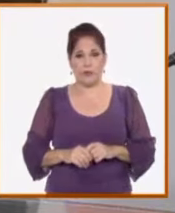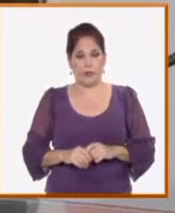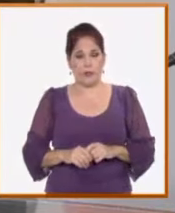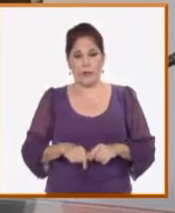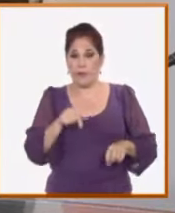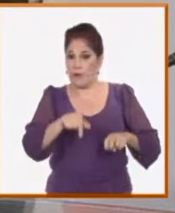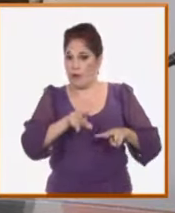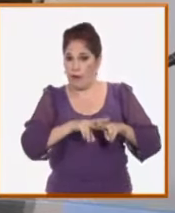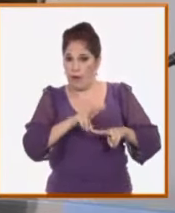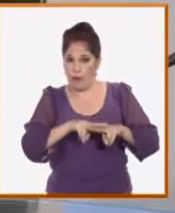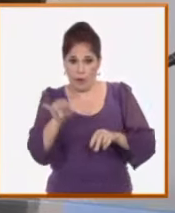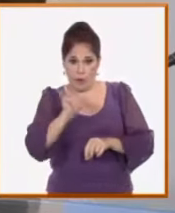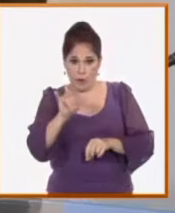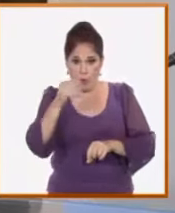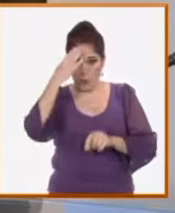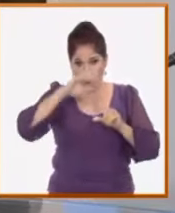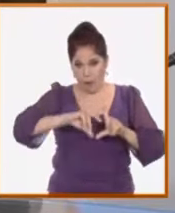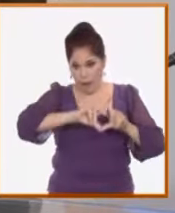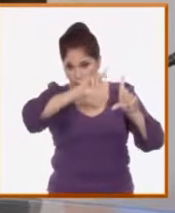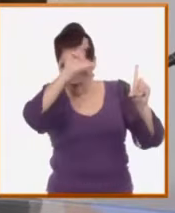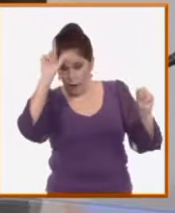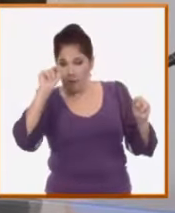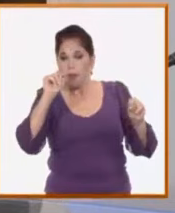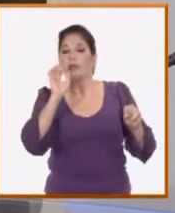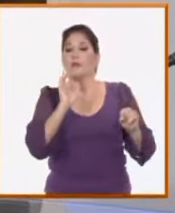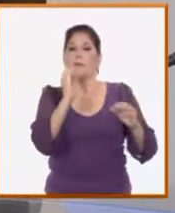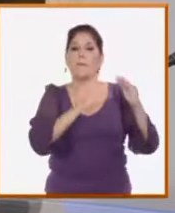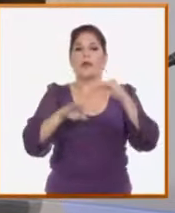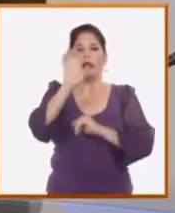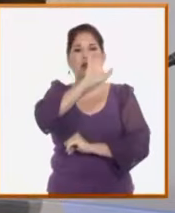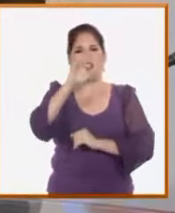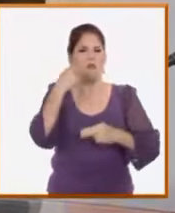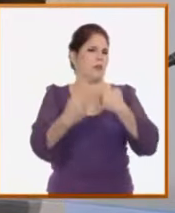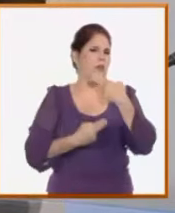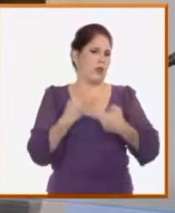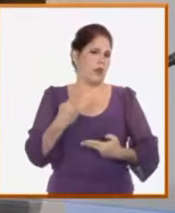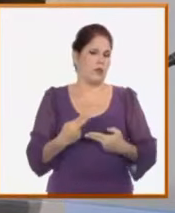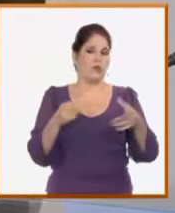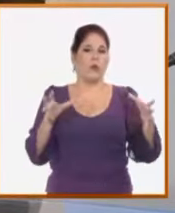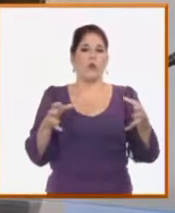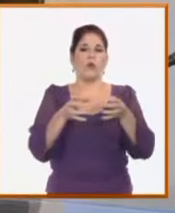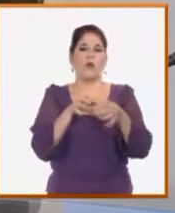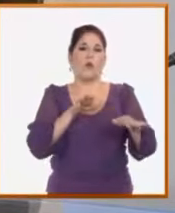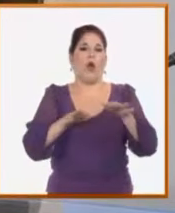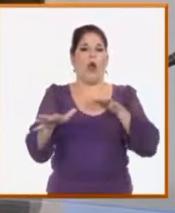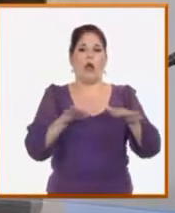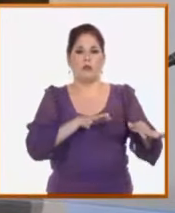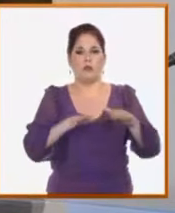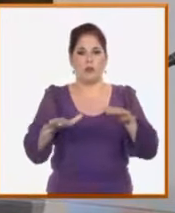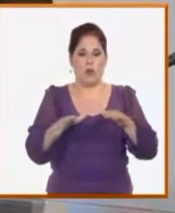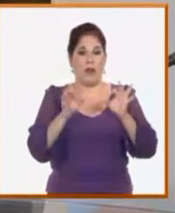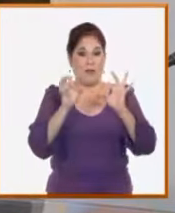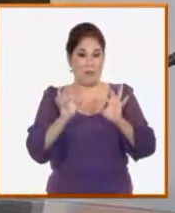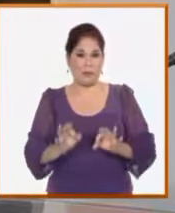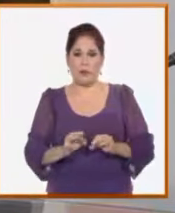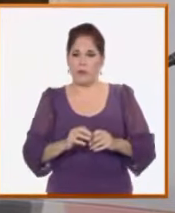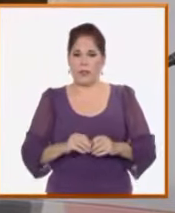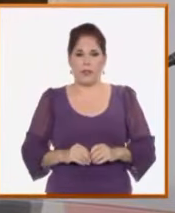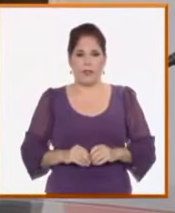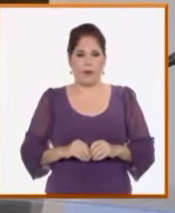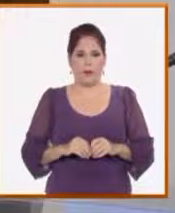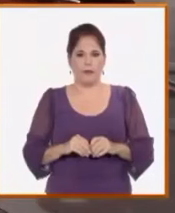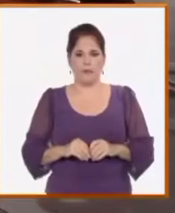Habana al igual que en el país de forma ministerial se desarrolla un grupo de acciones intensivas contra la delincuencia